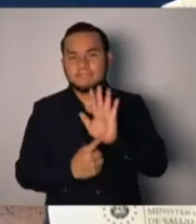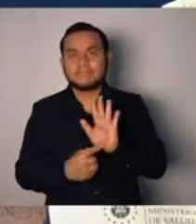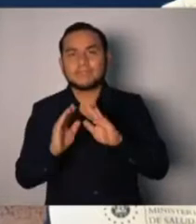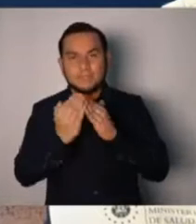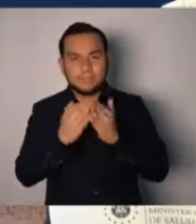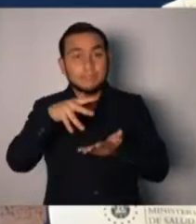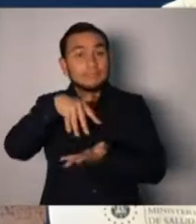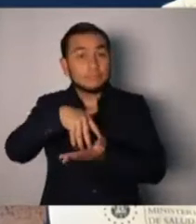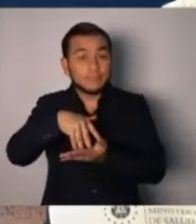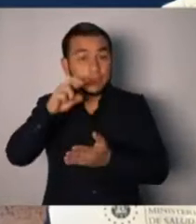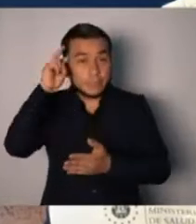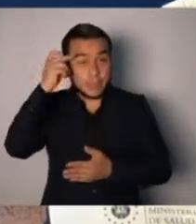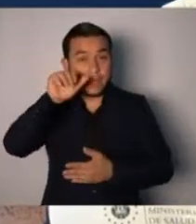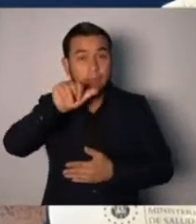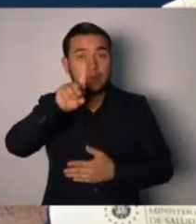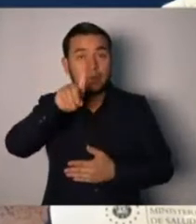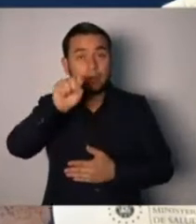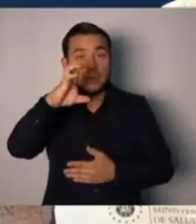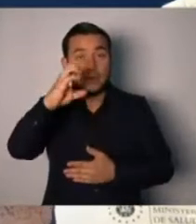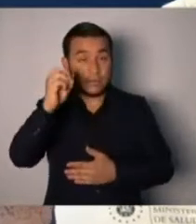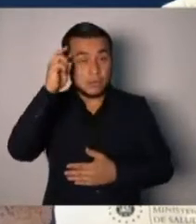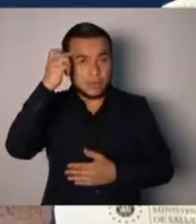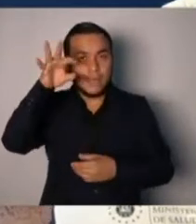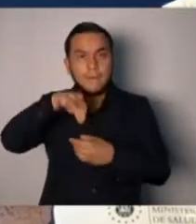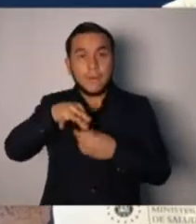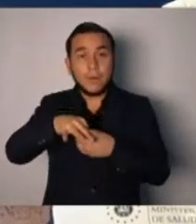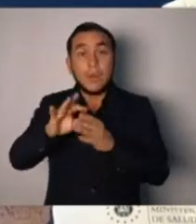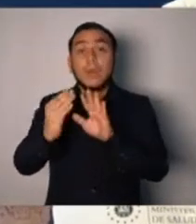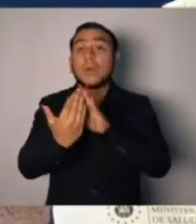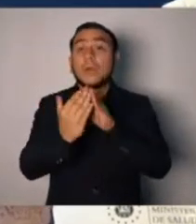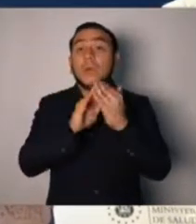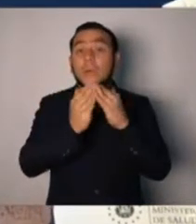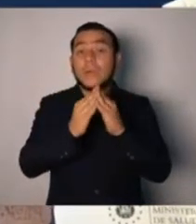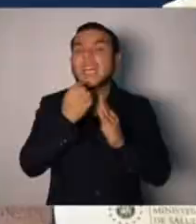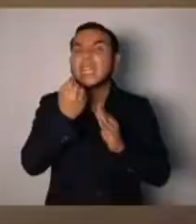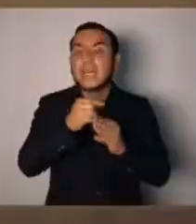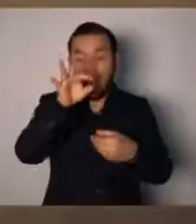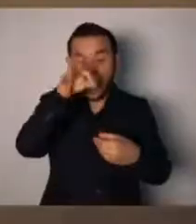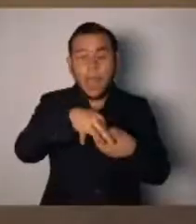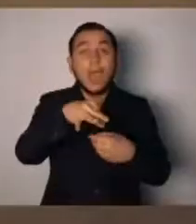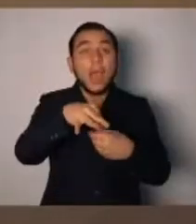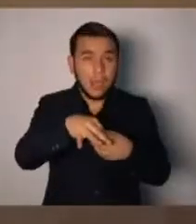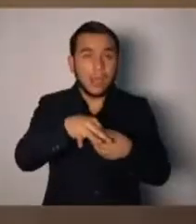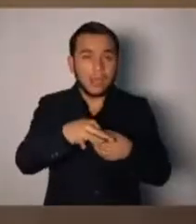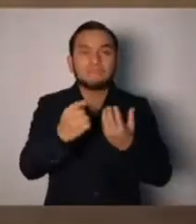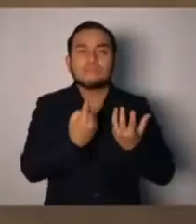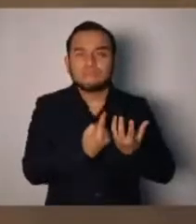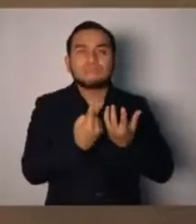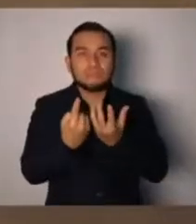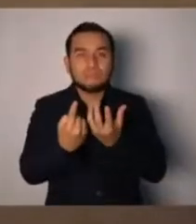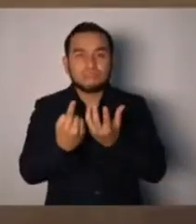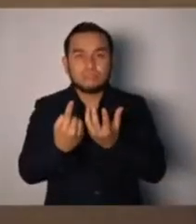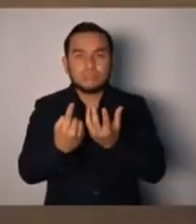porque las a dzeko se eligen democráticamente es la comunidad la que vota para elegir a sus